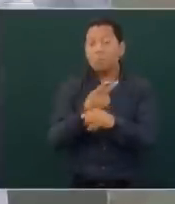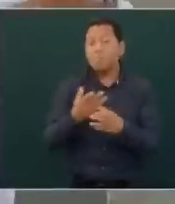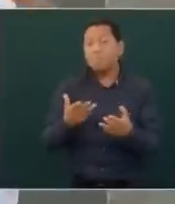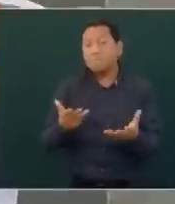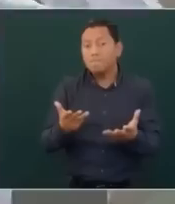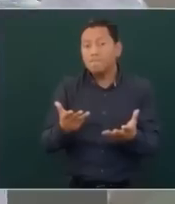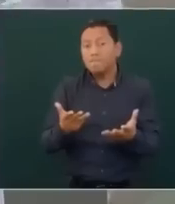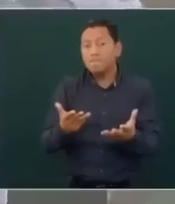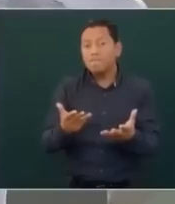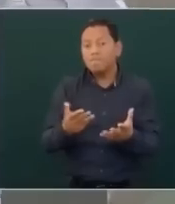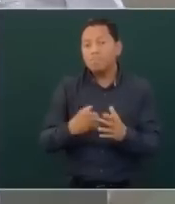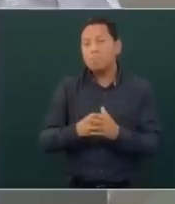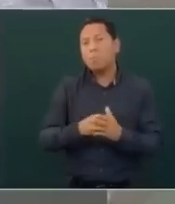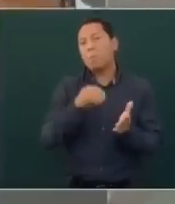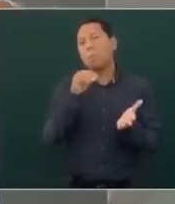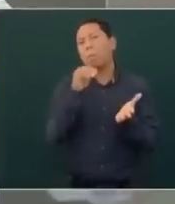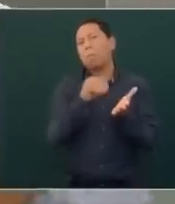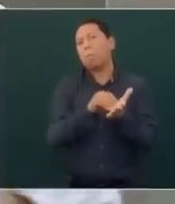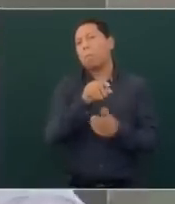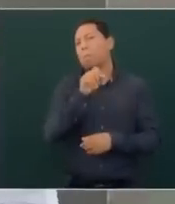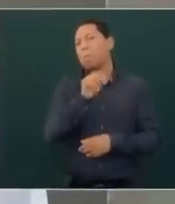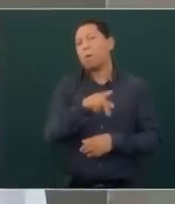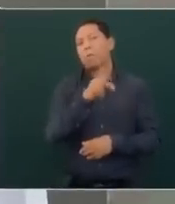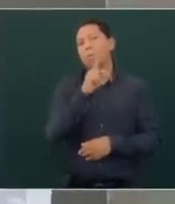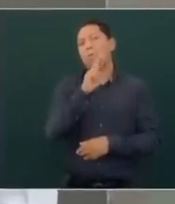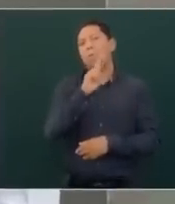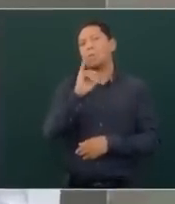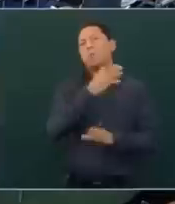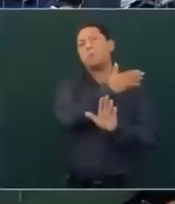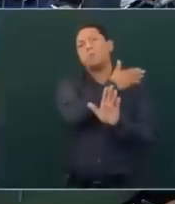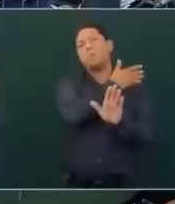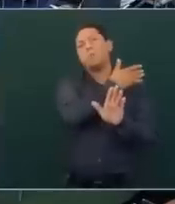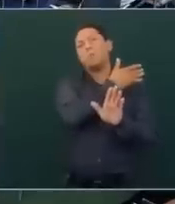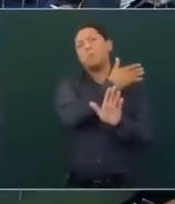Pues continuó lo mismo.